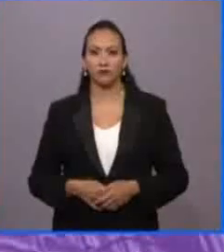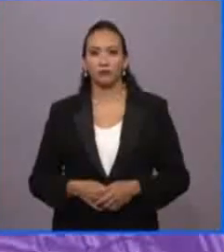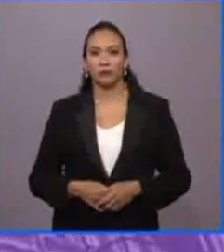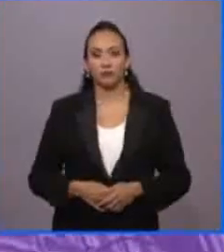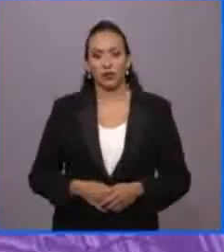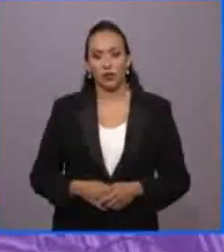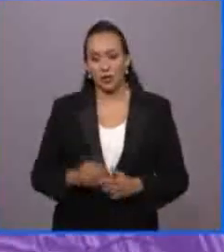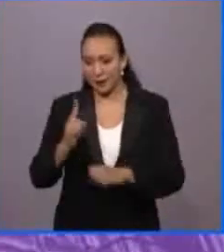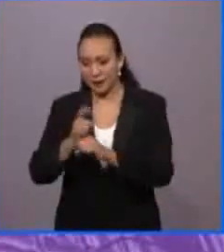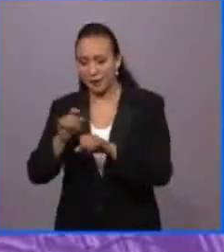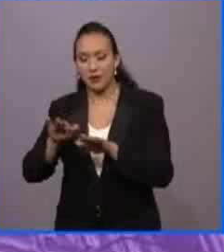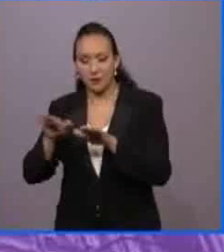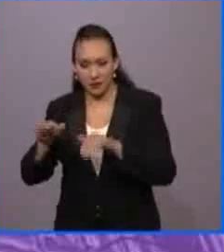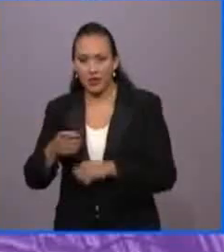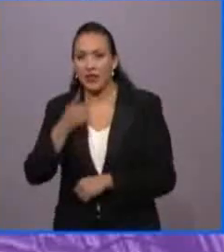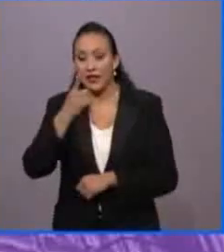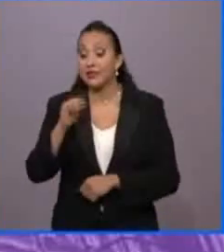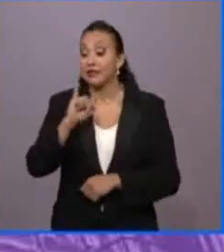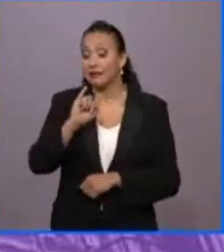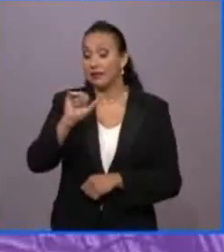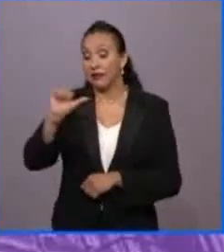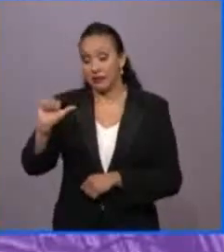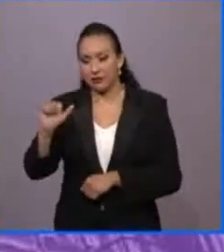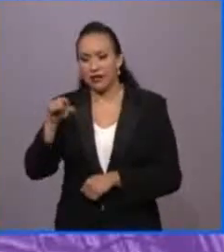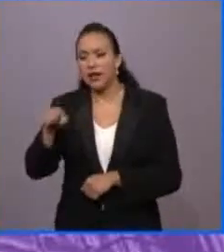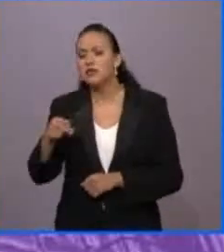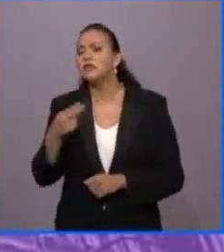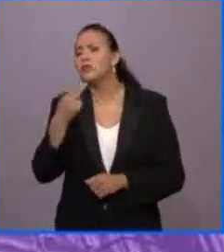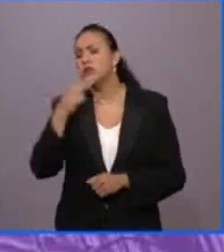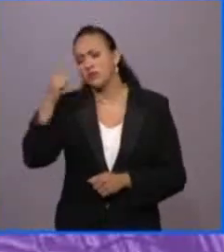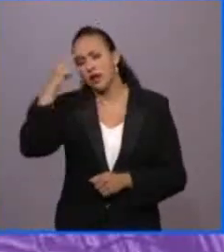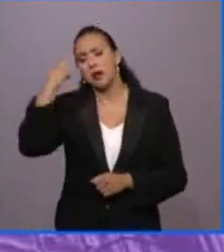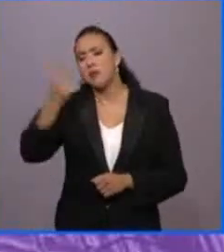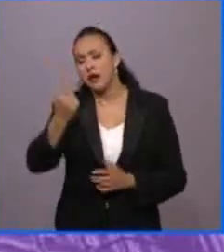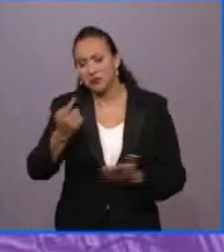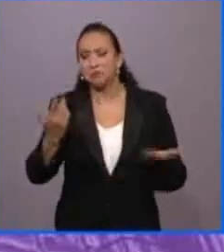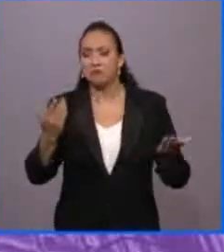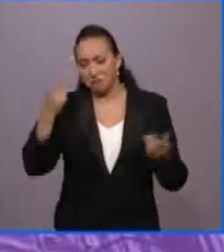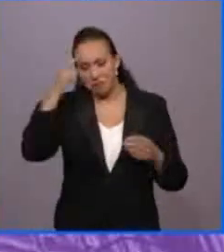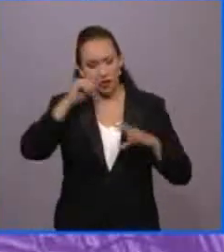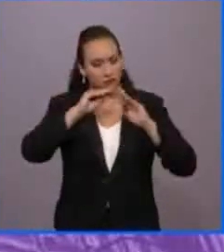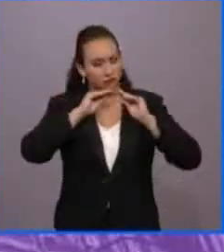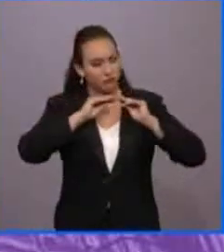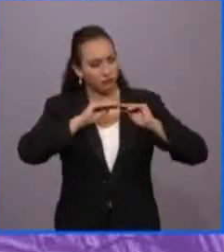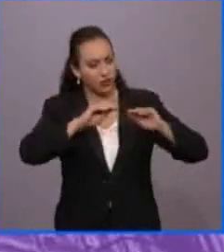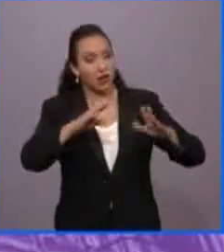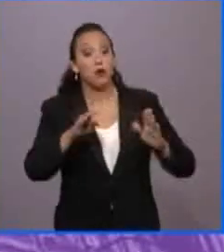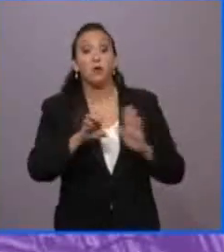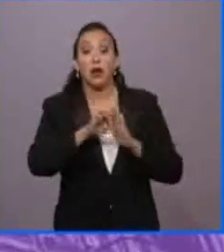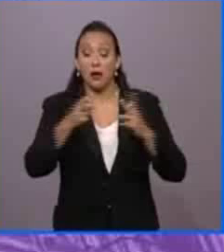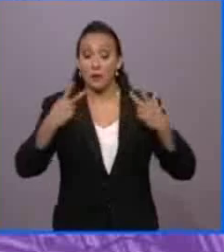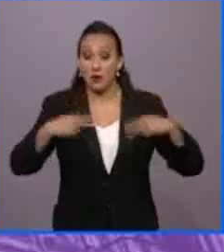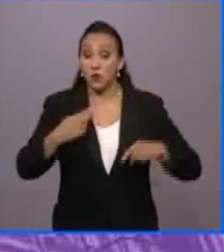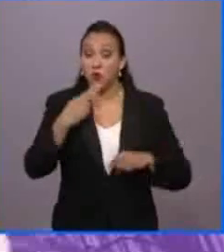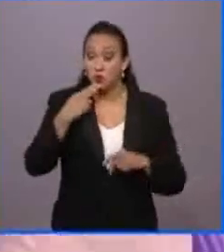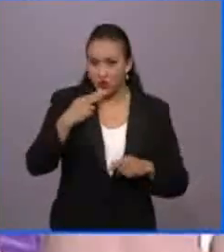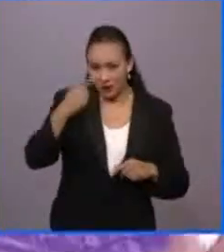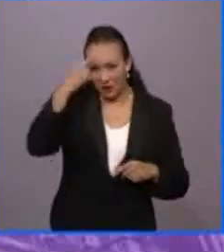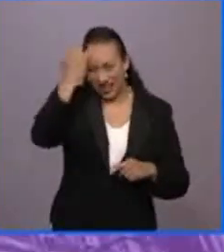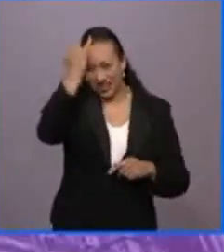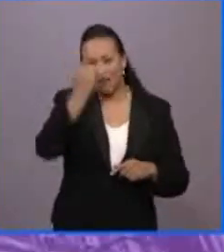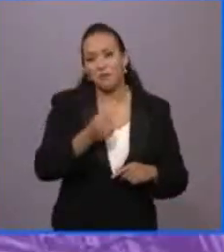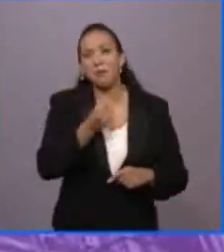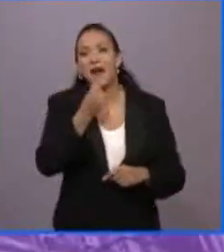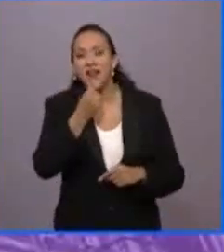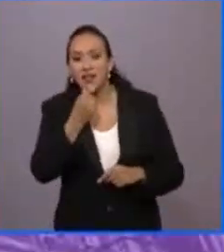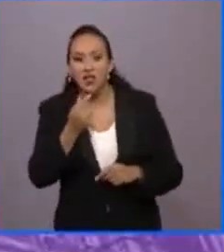Por un lado, la inteligencia artificial puede ser utilizada para generar y difundir material de explotación sexual infantil